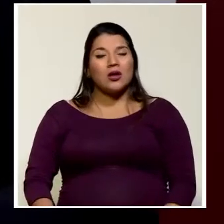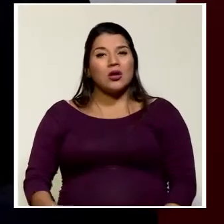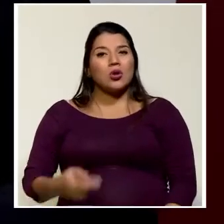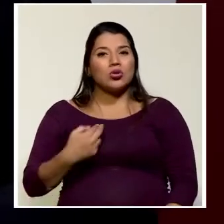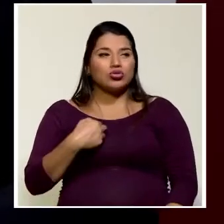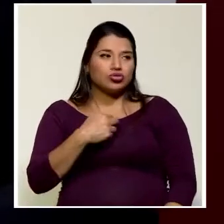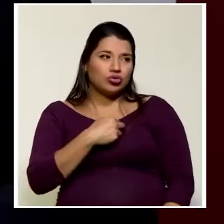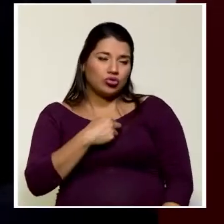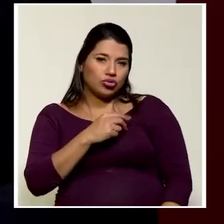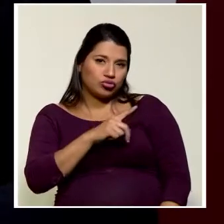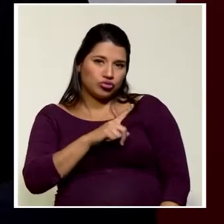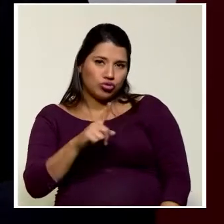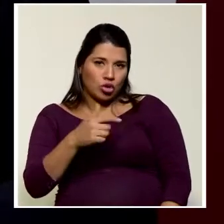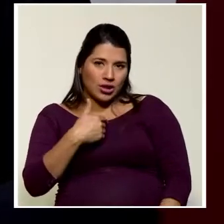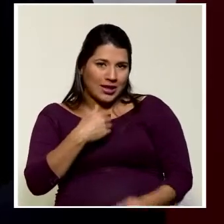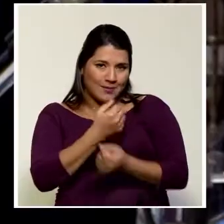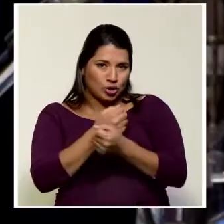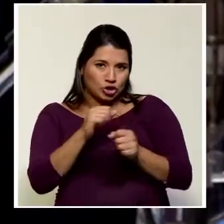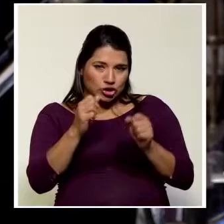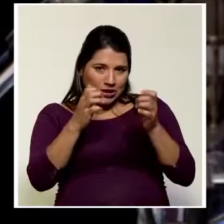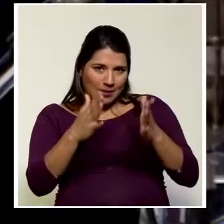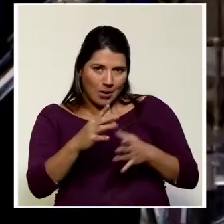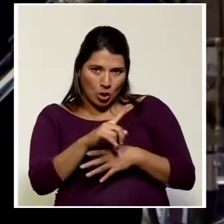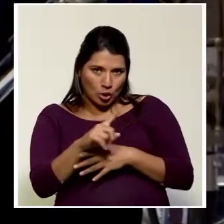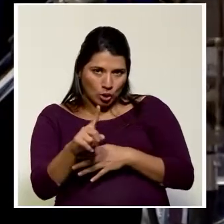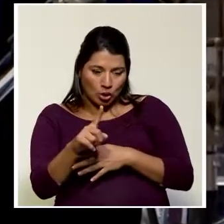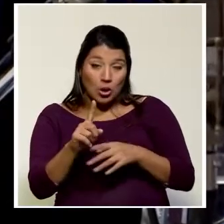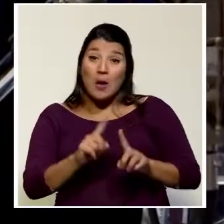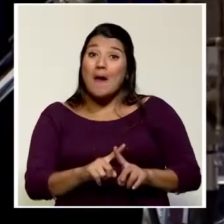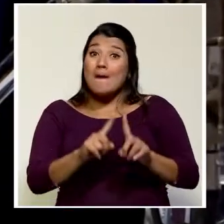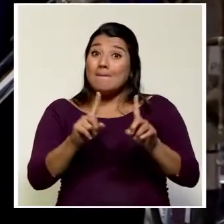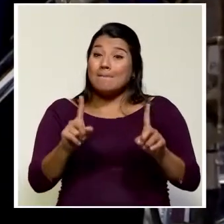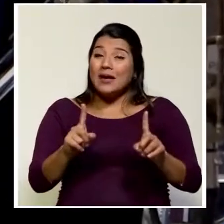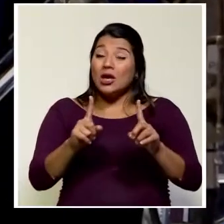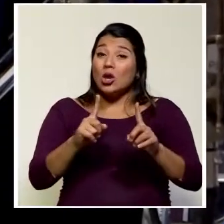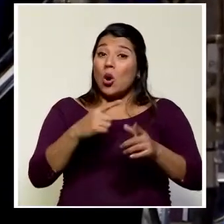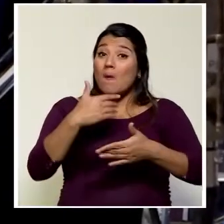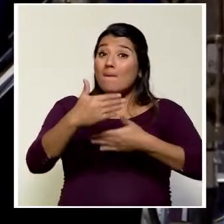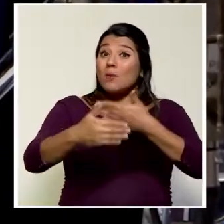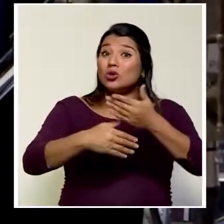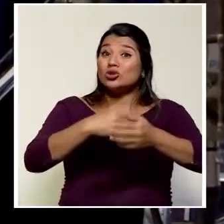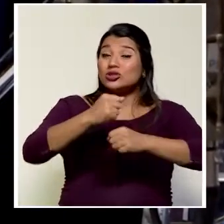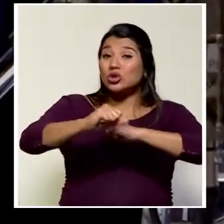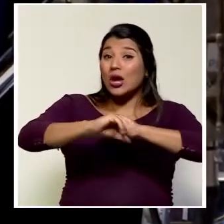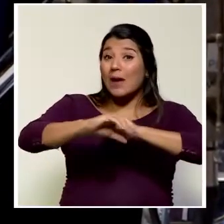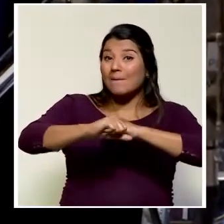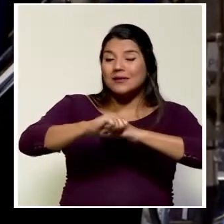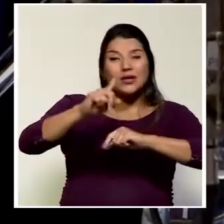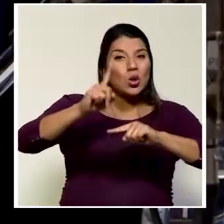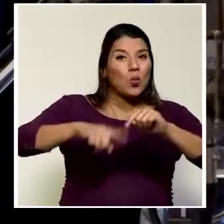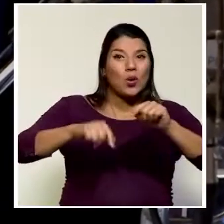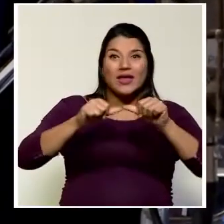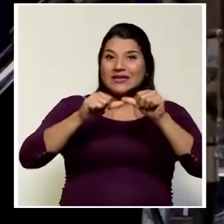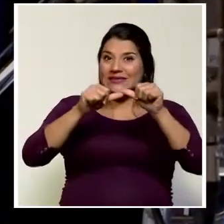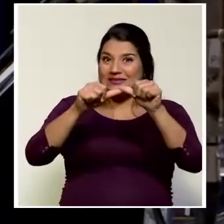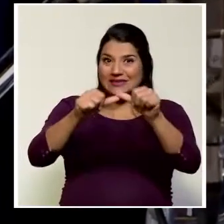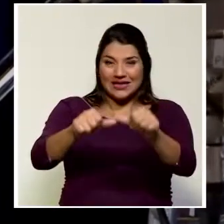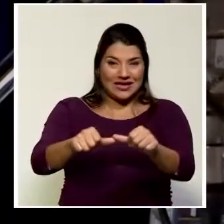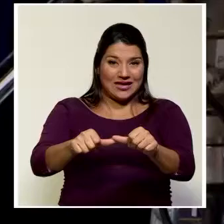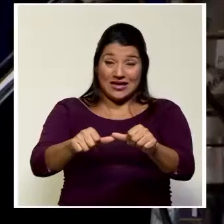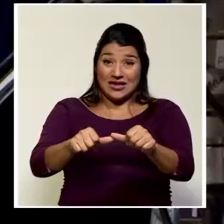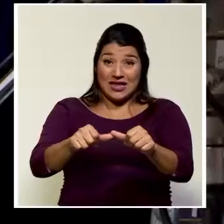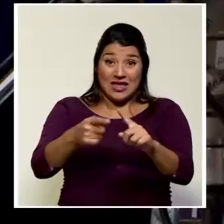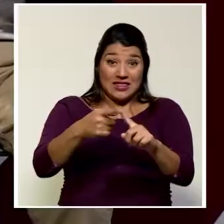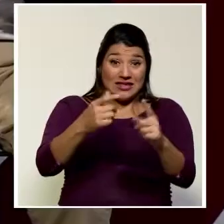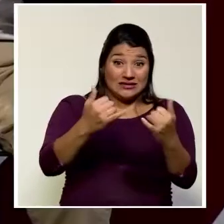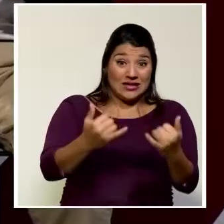un salvador, de eso no se trata. Pero Gustavo, la campaña, decíamos, no puede transcurrir de aquí al